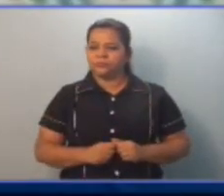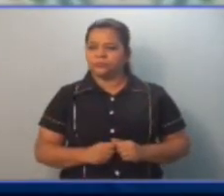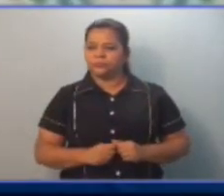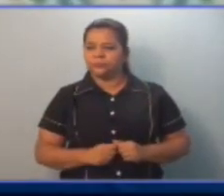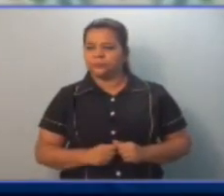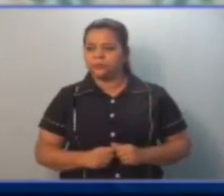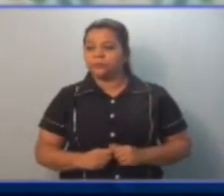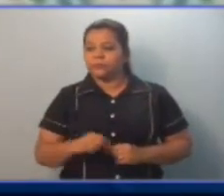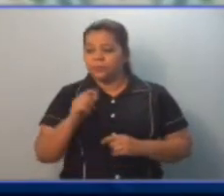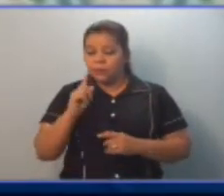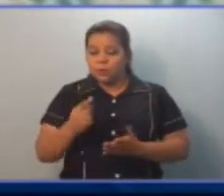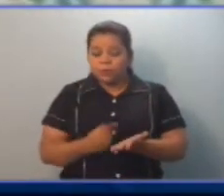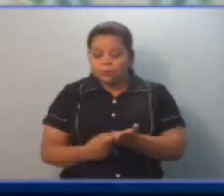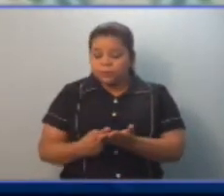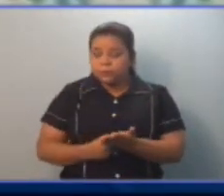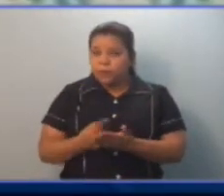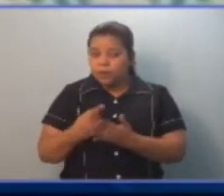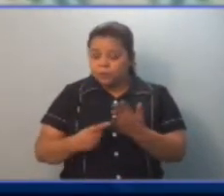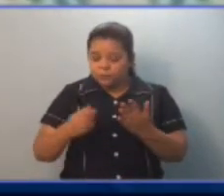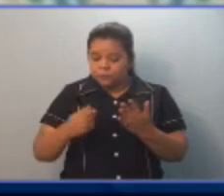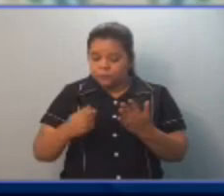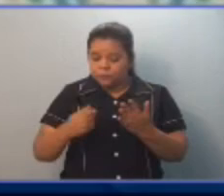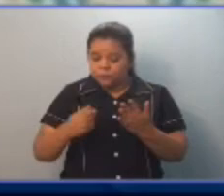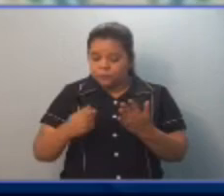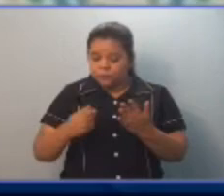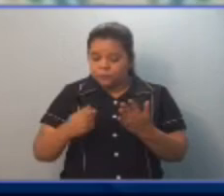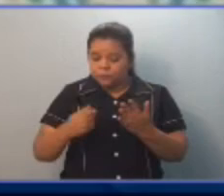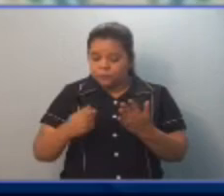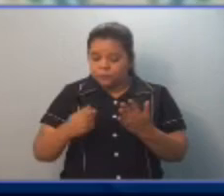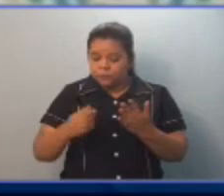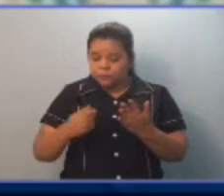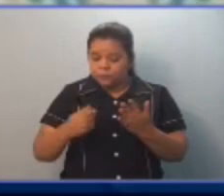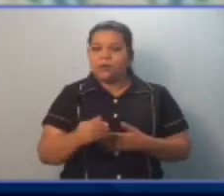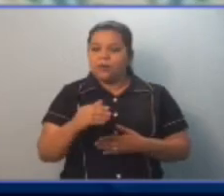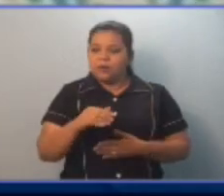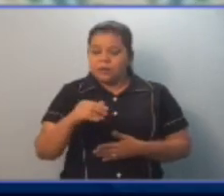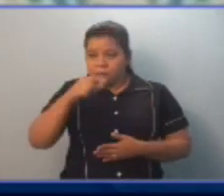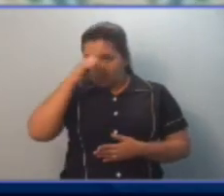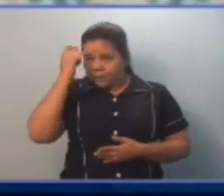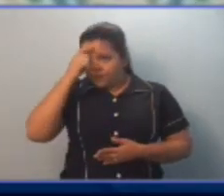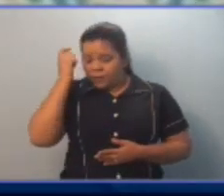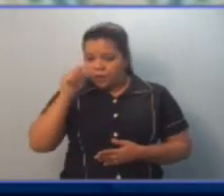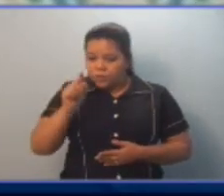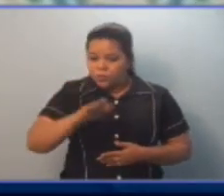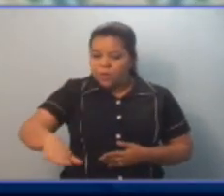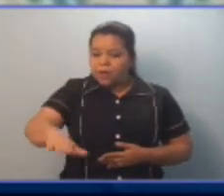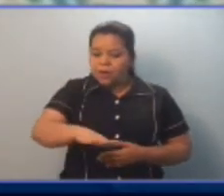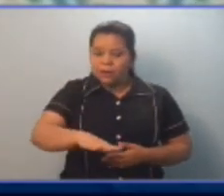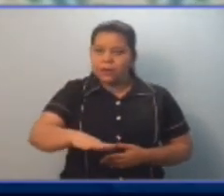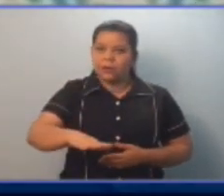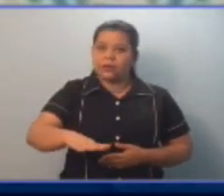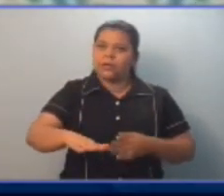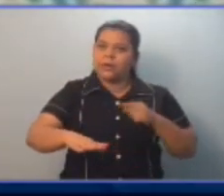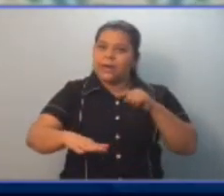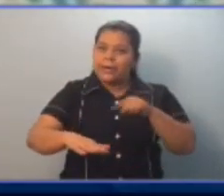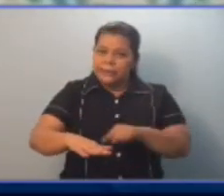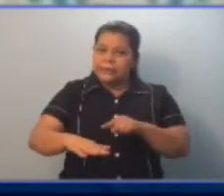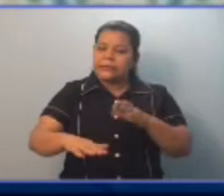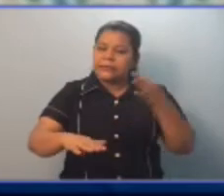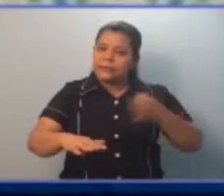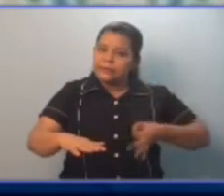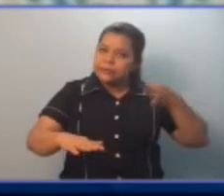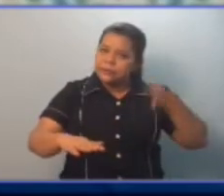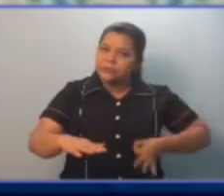un tribunal constitucional ejerce jurisdicción constitucional y tiene que hacer prevalecer